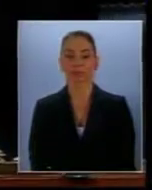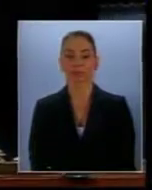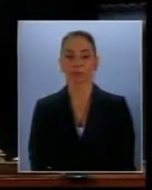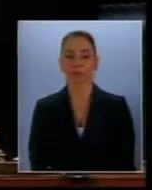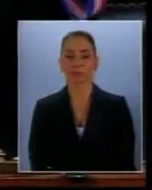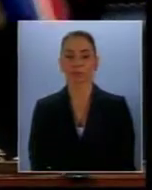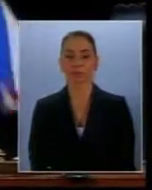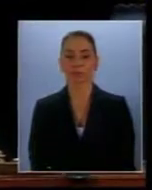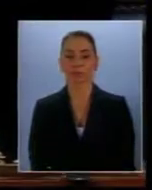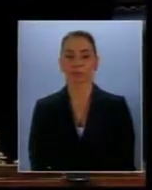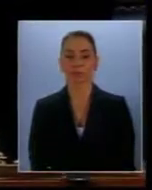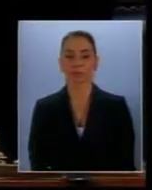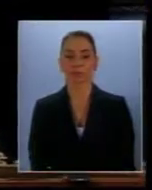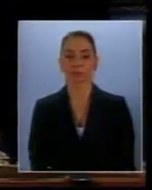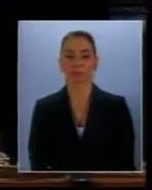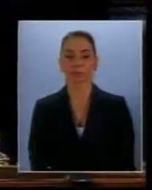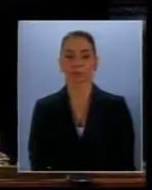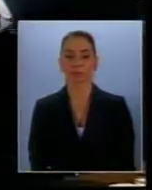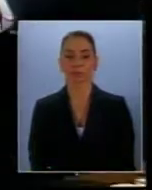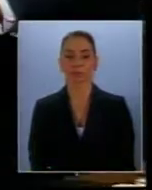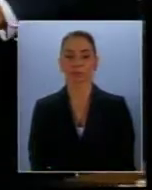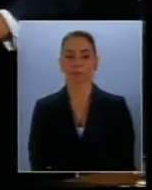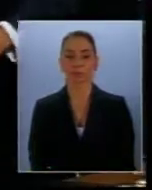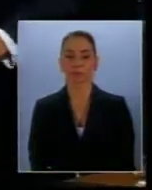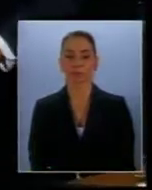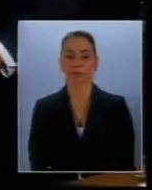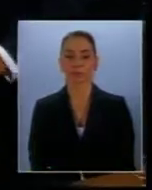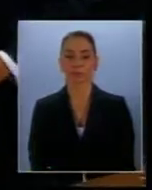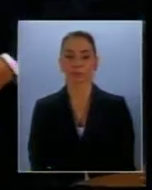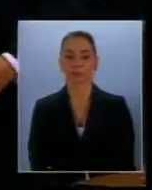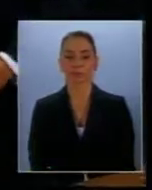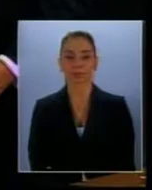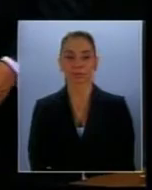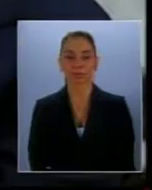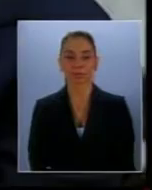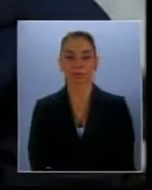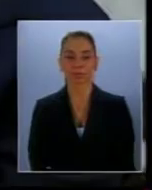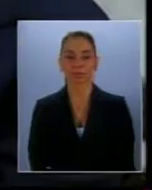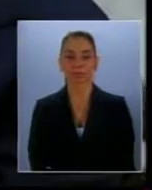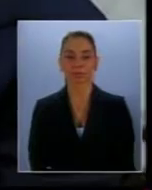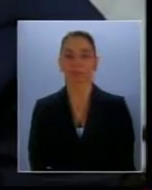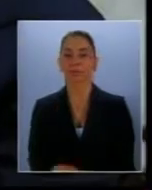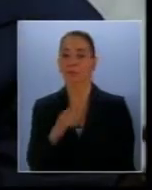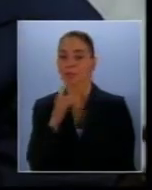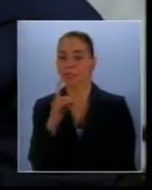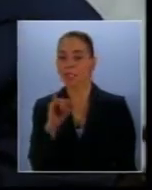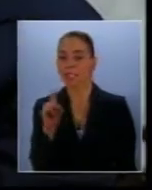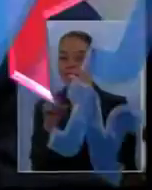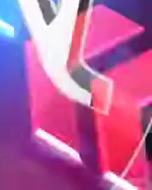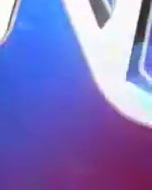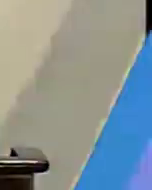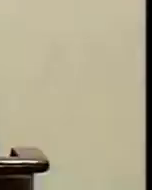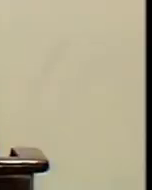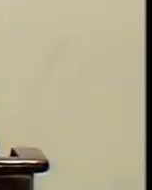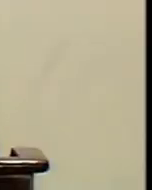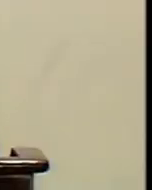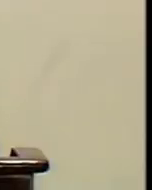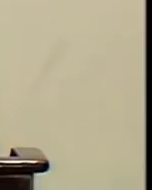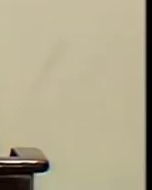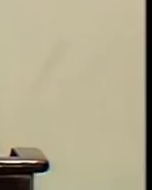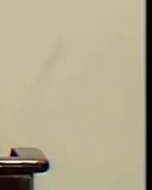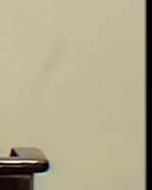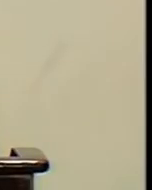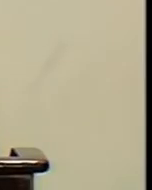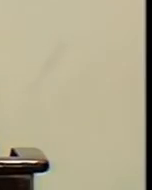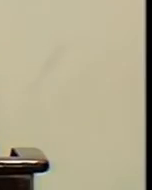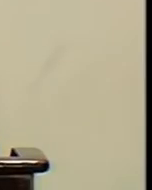toma de posesión de Michelle Bachelet como presidenta de Chile, Peña Nieto hizo énfasis en la Asociación Transpacífico. Tenemos que celebrar un